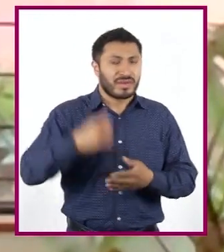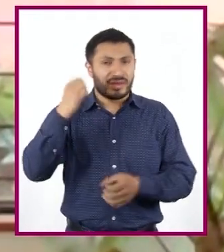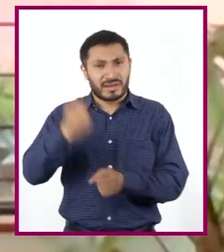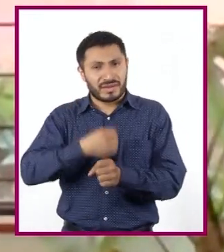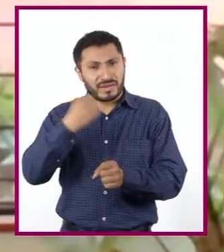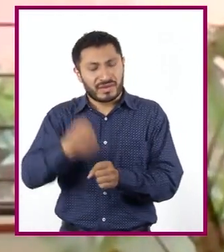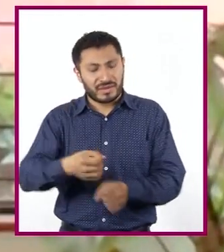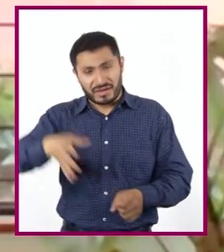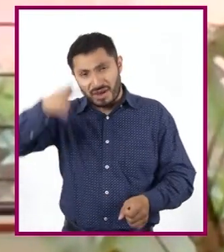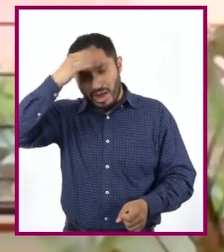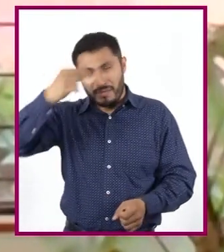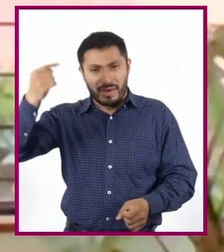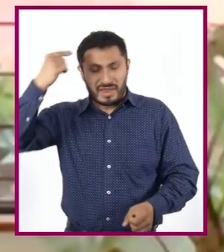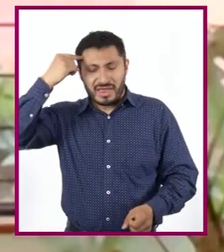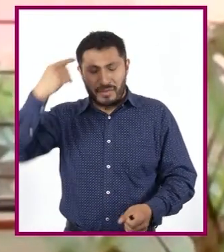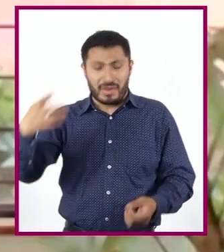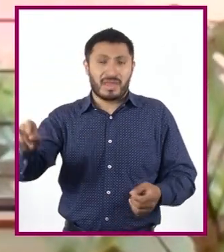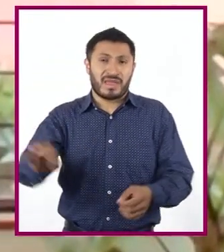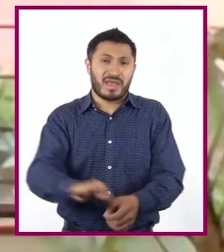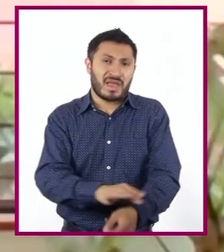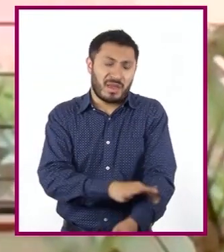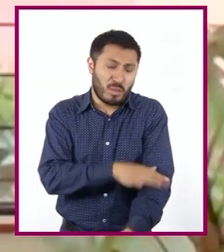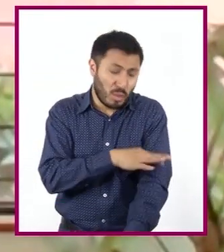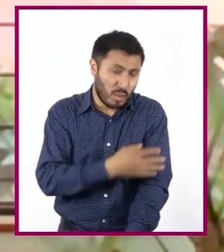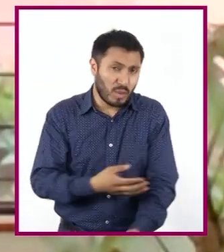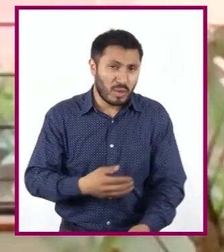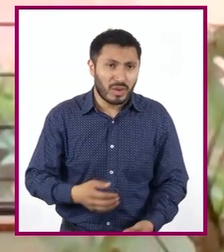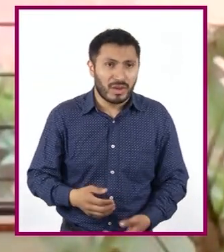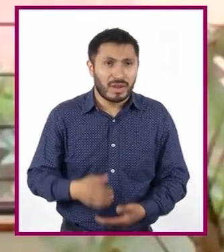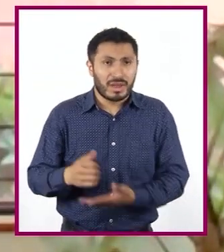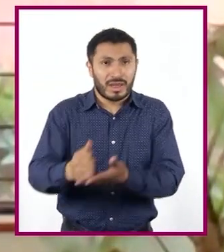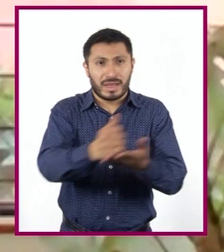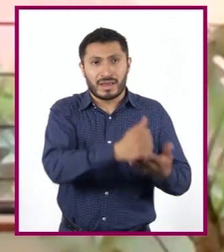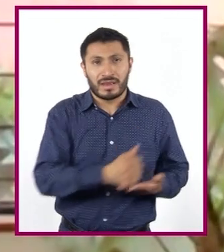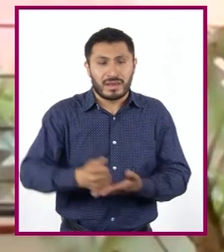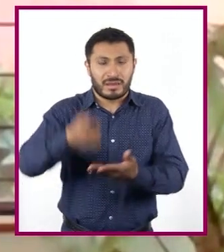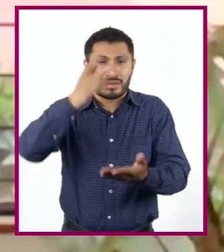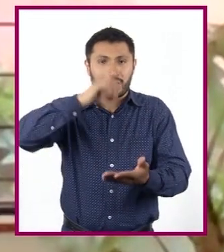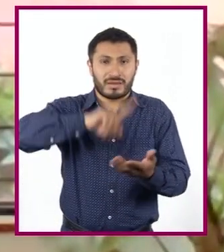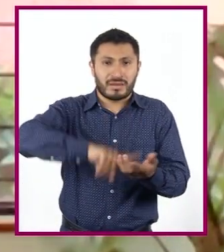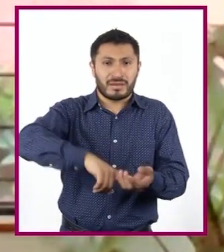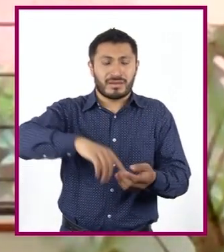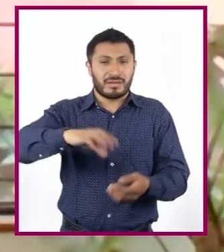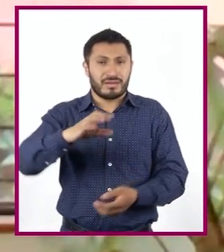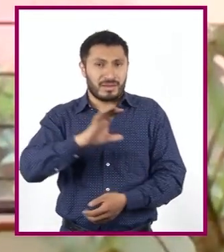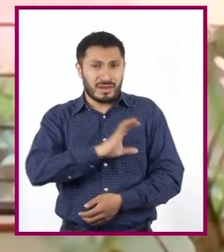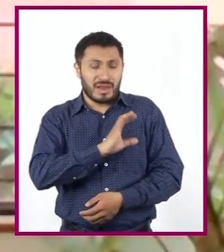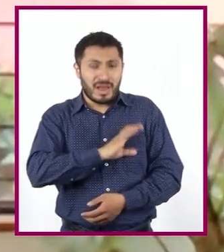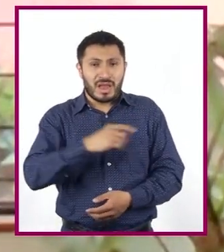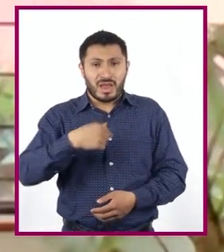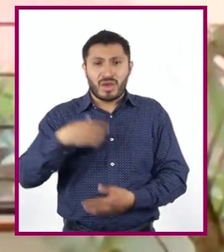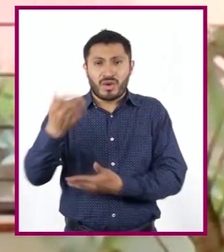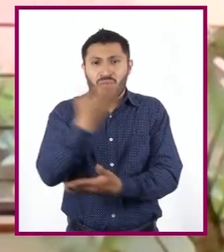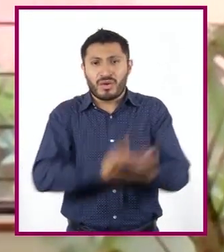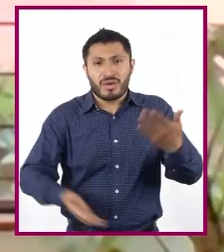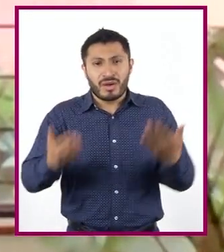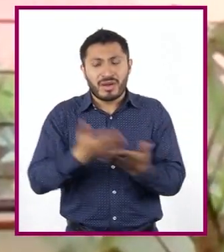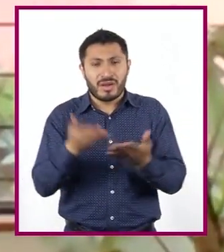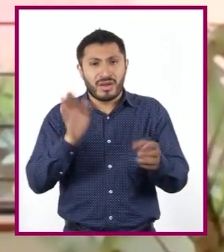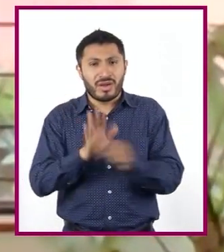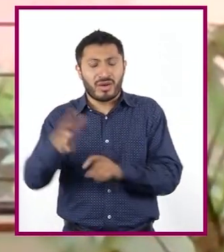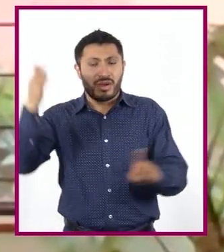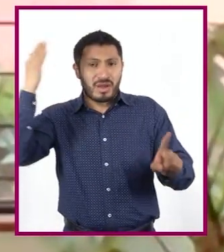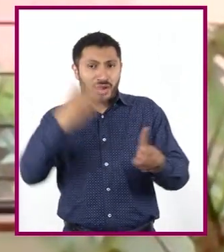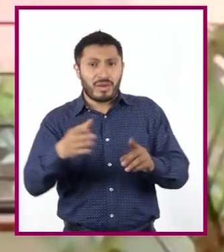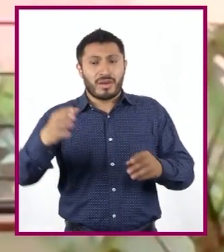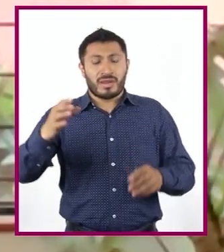algún momento podamos recomendarle a otros. Entonces, el hábito de lectura empieza con que leamos un libro que de verdad nos atrajo, que disfrutamos en